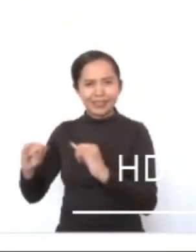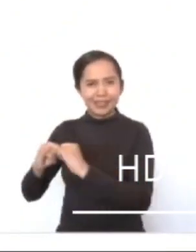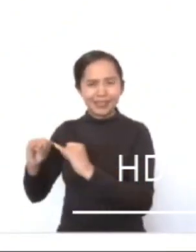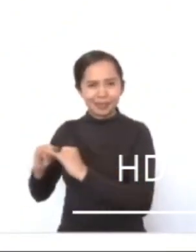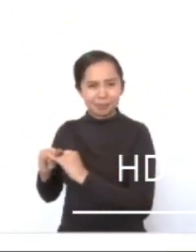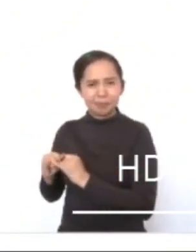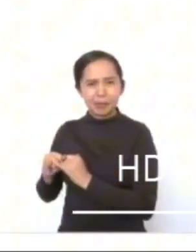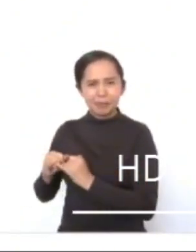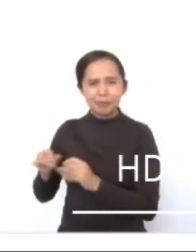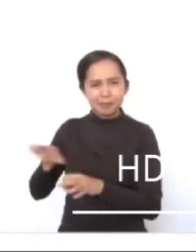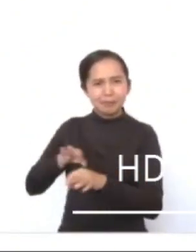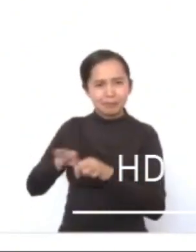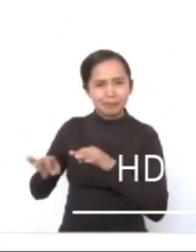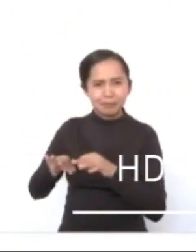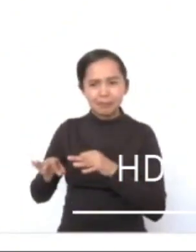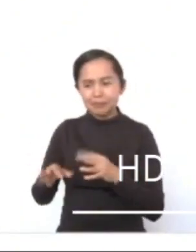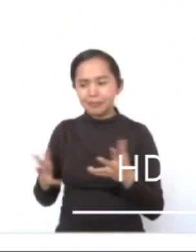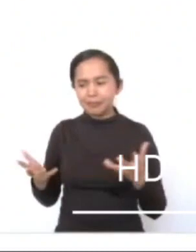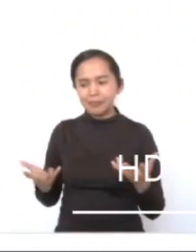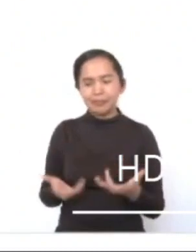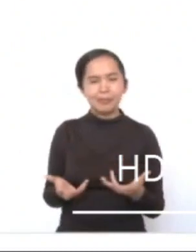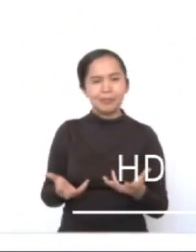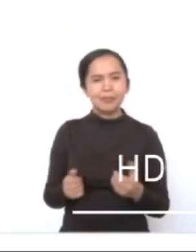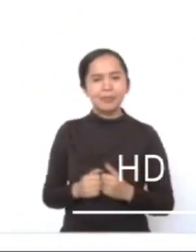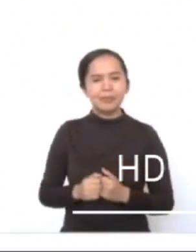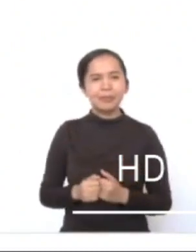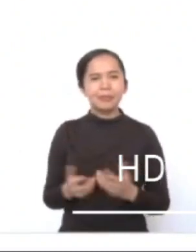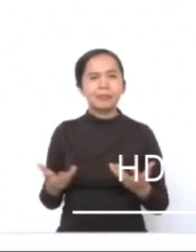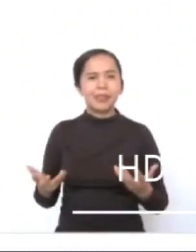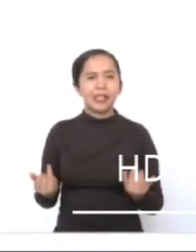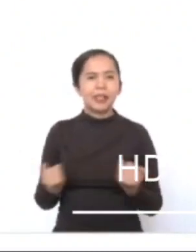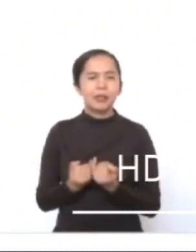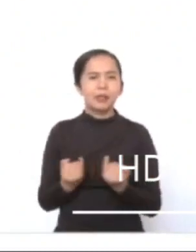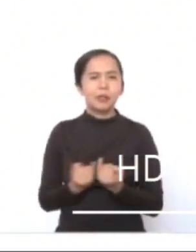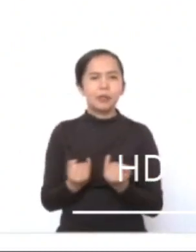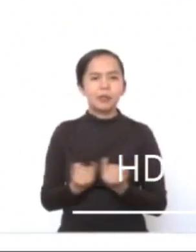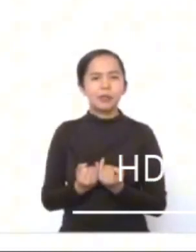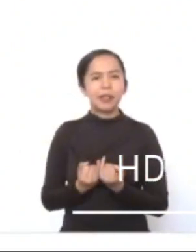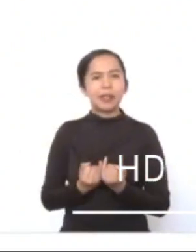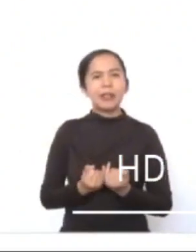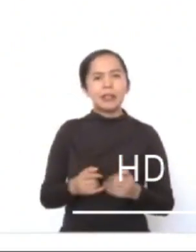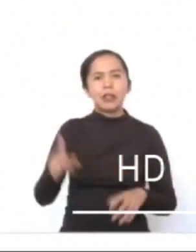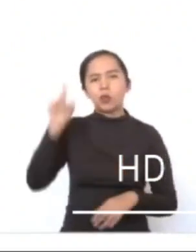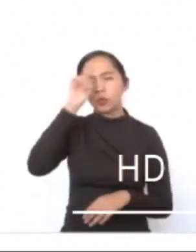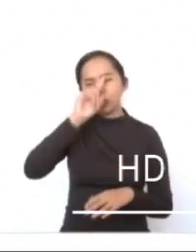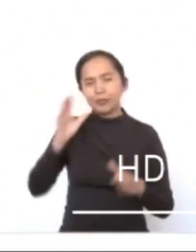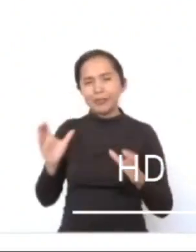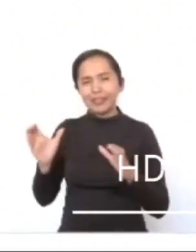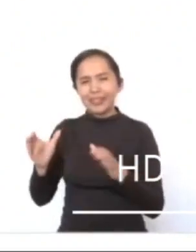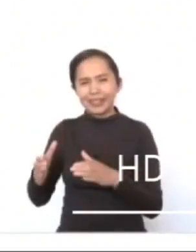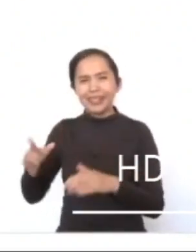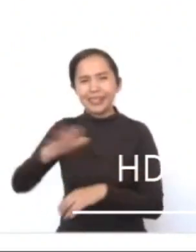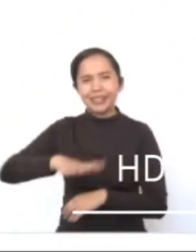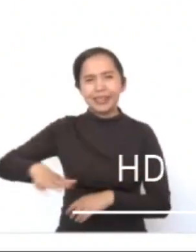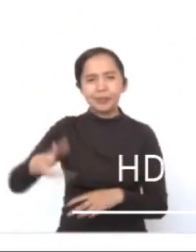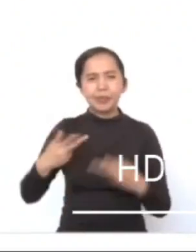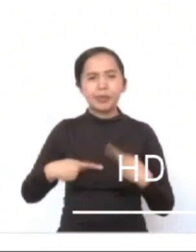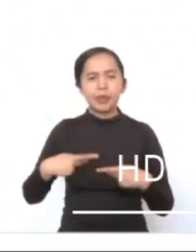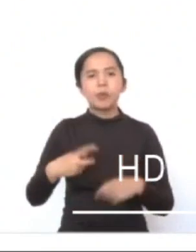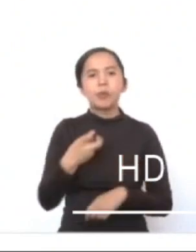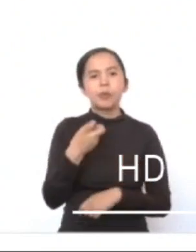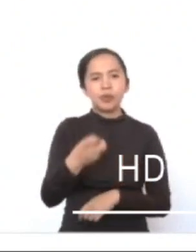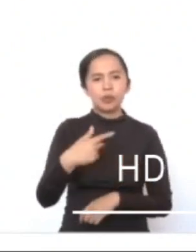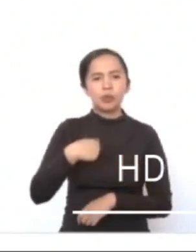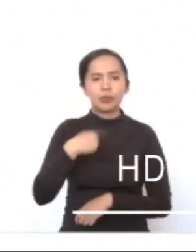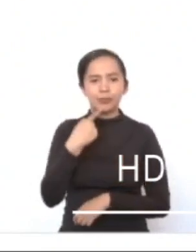de comunicación social del gobierno y también con el Consejo Ciudadano para la Seguridad y la Justicia. Por eso es que yo le